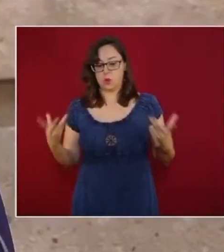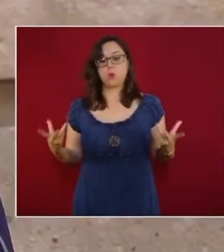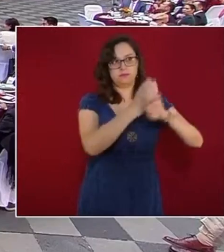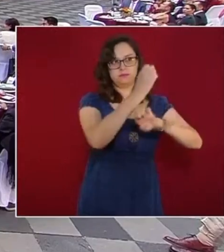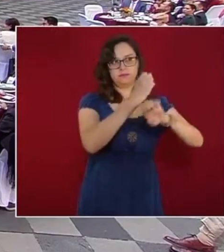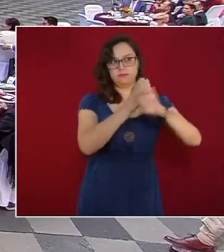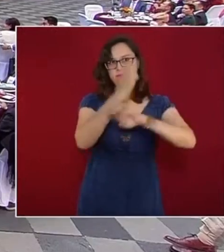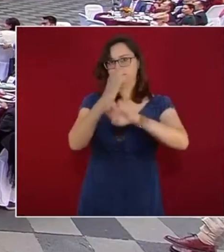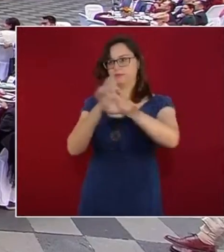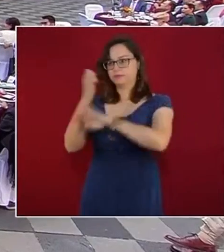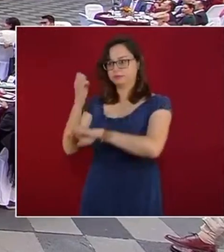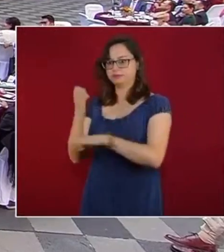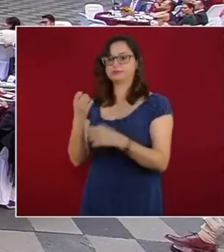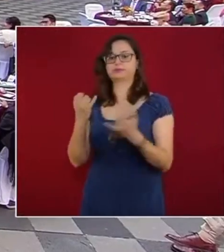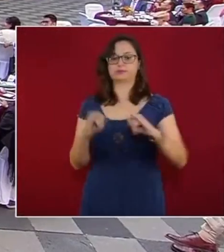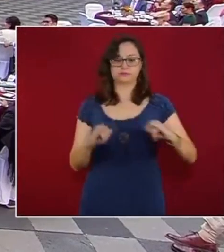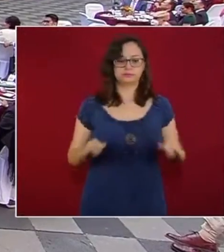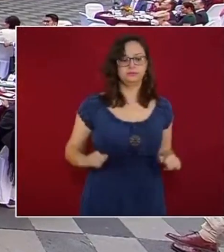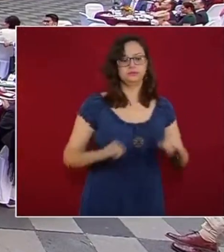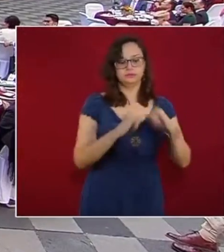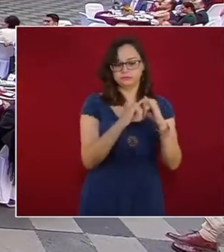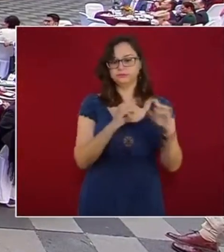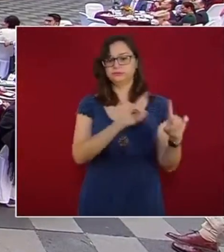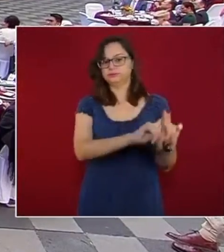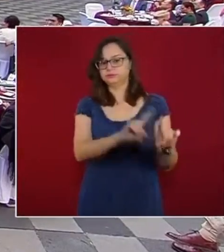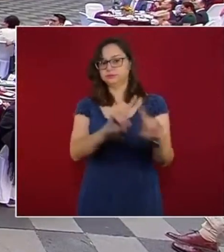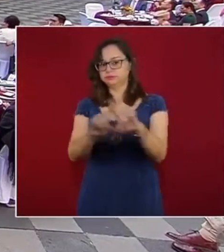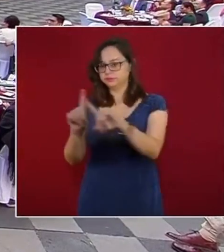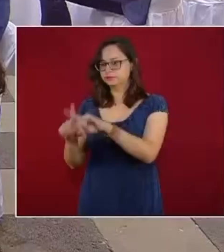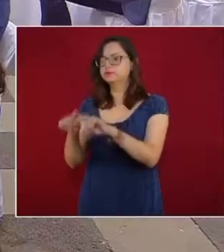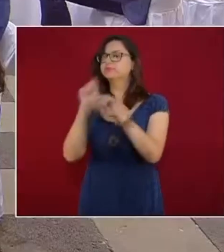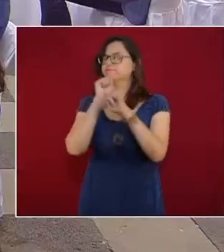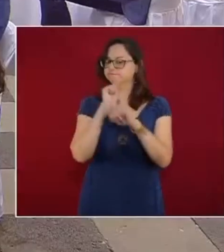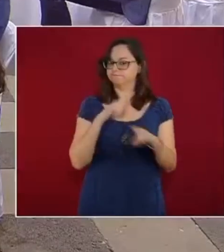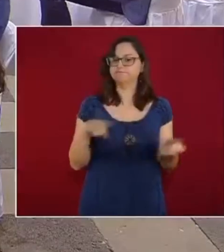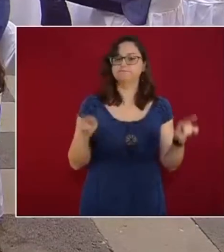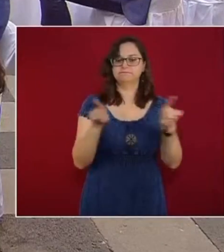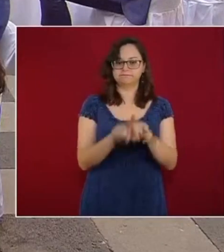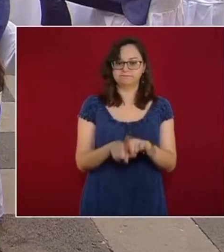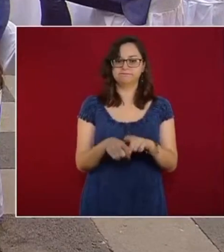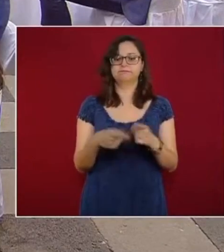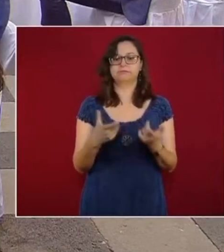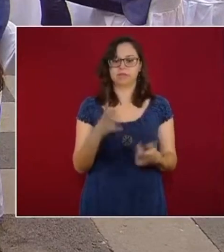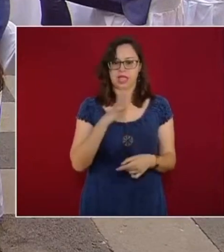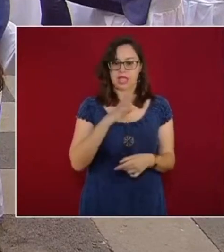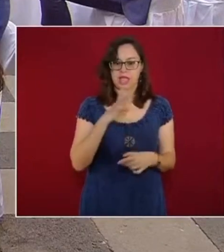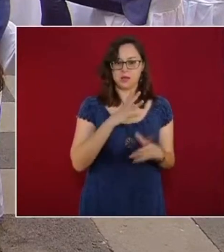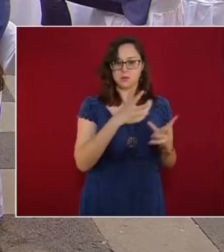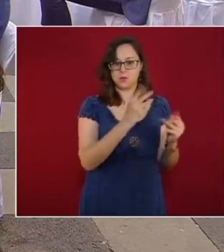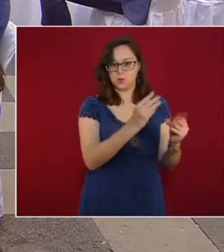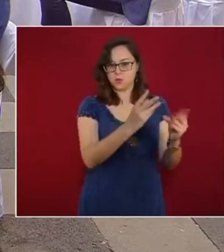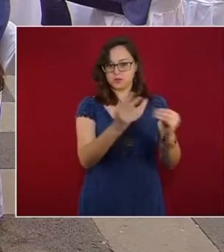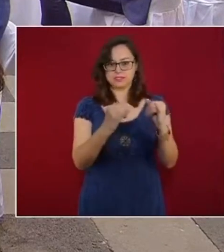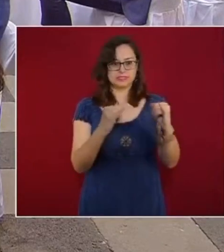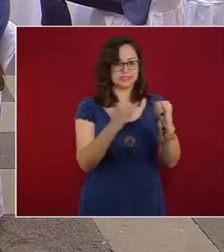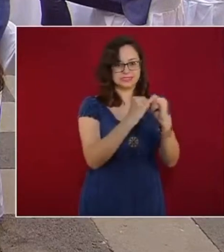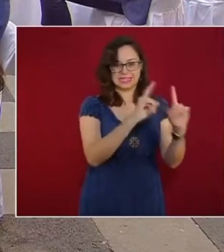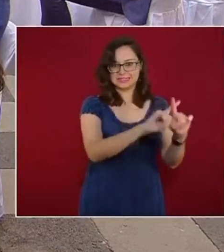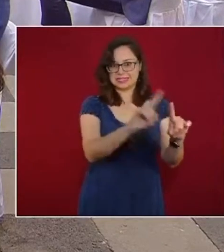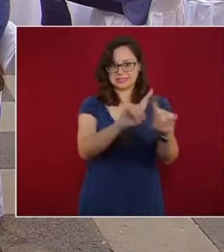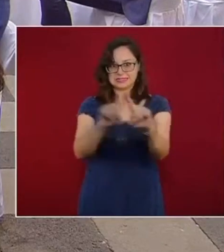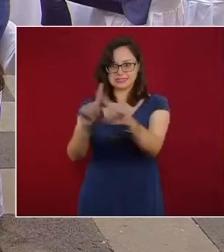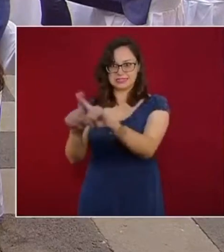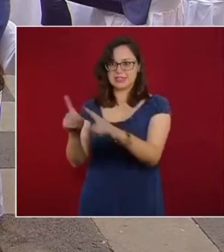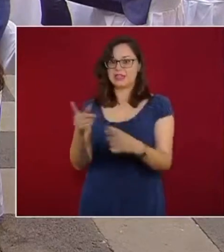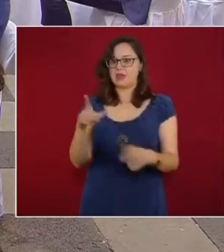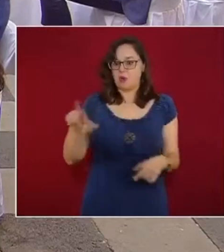el dato anhelado por los maestros en el acto oficial para conmemorar el Día Institucional de los Profesores en México este pasado 15